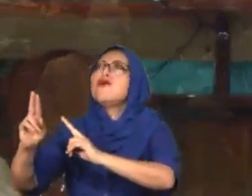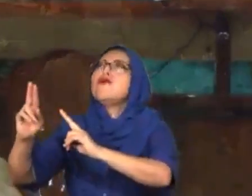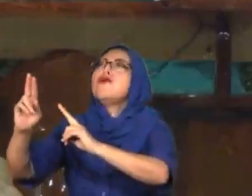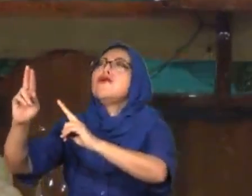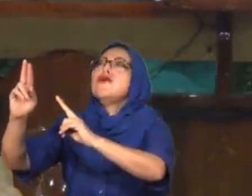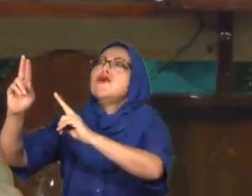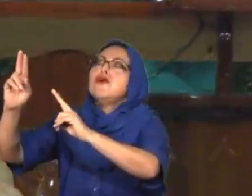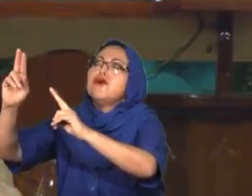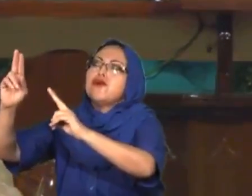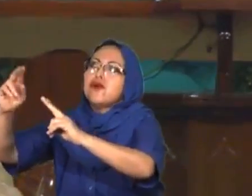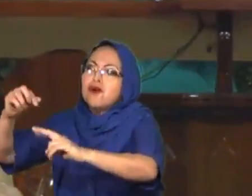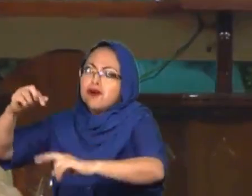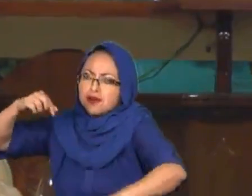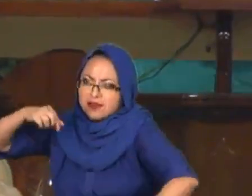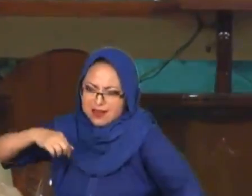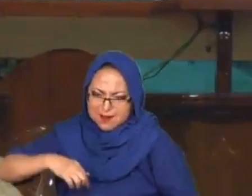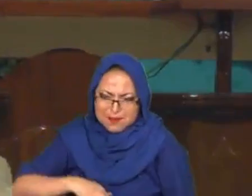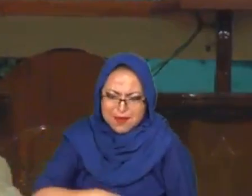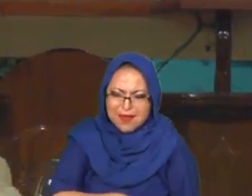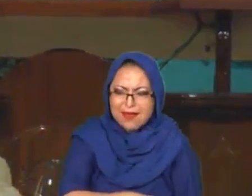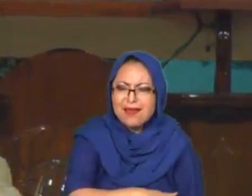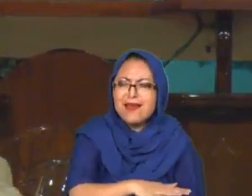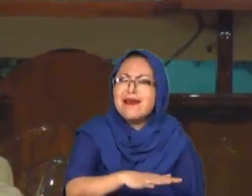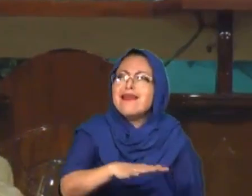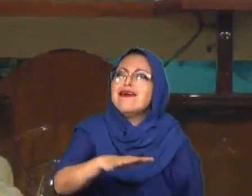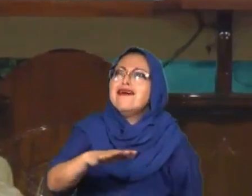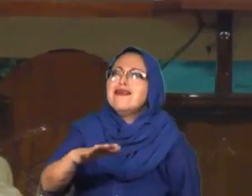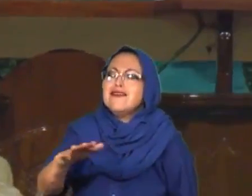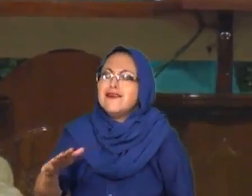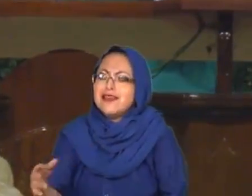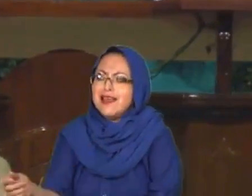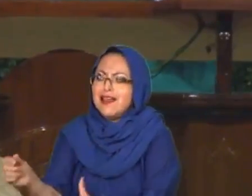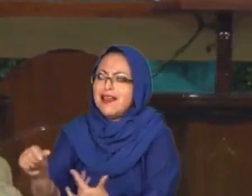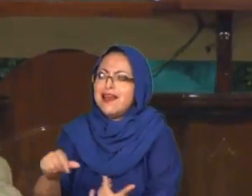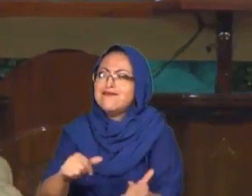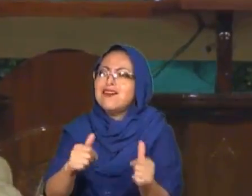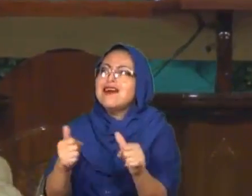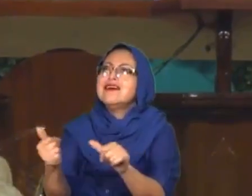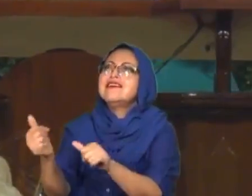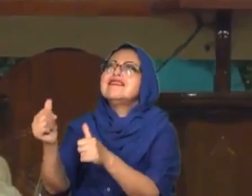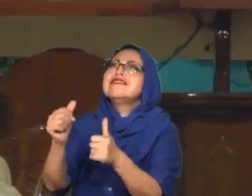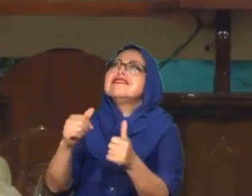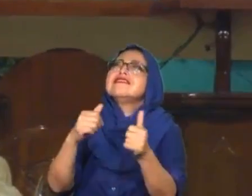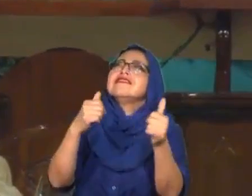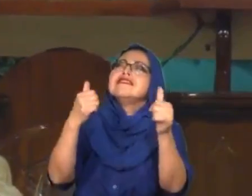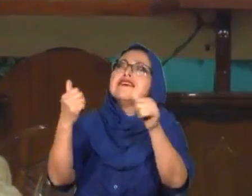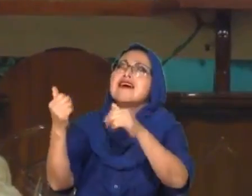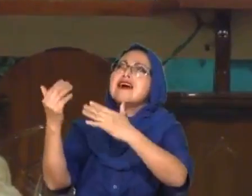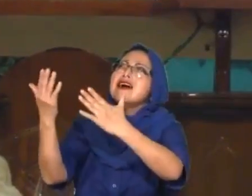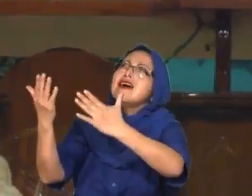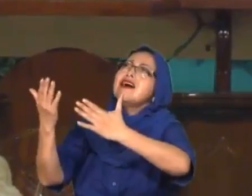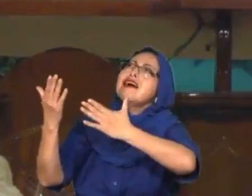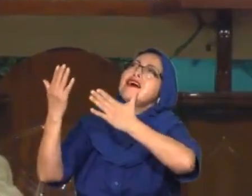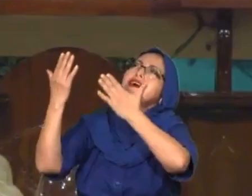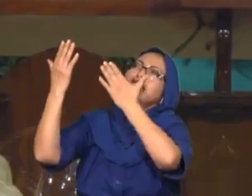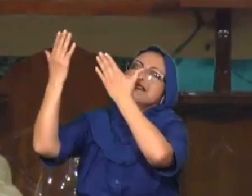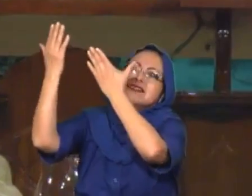el imperio y la alabanza,